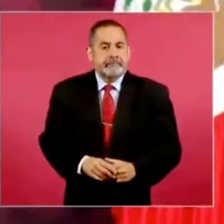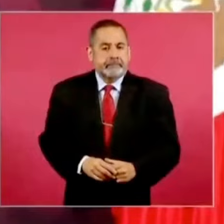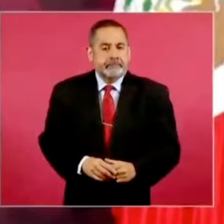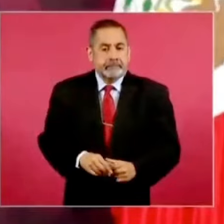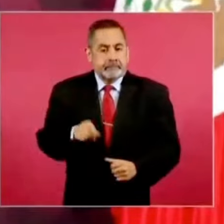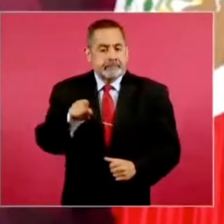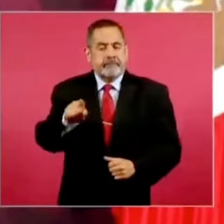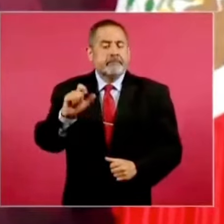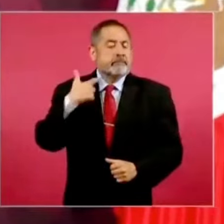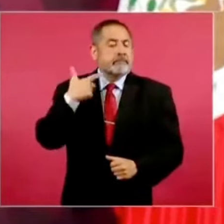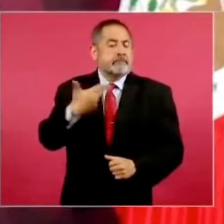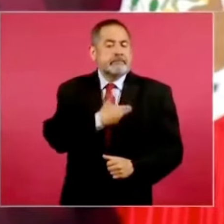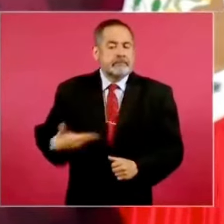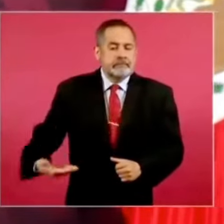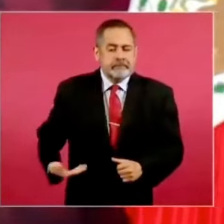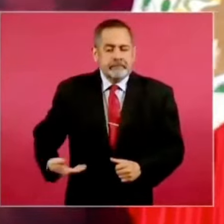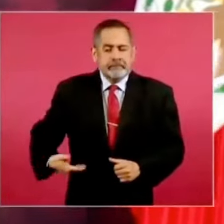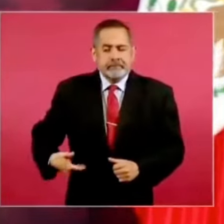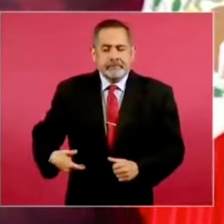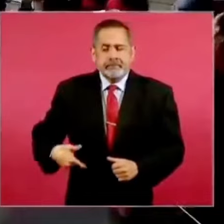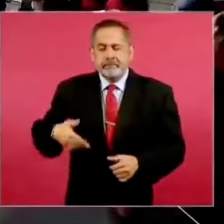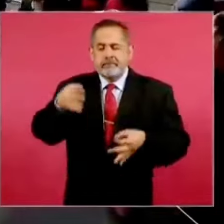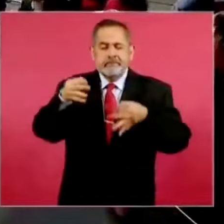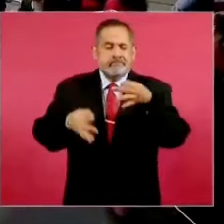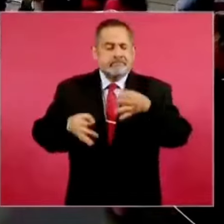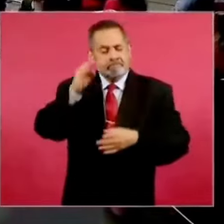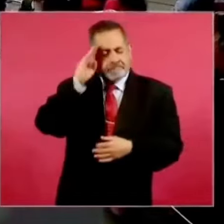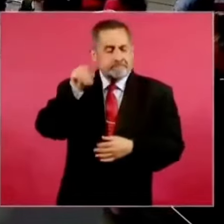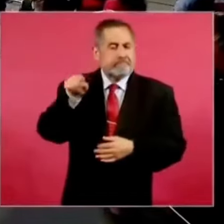fue presidente de la corte, señor ministro